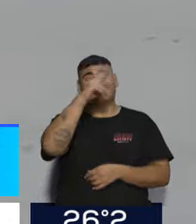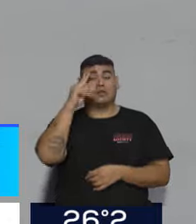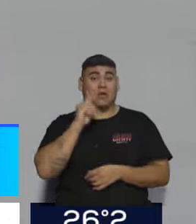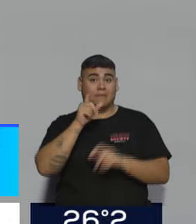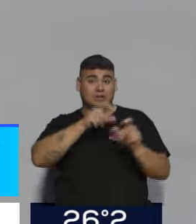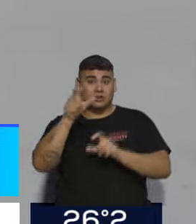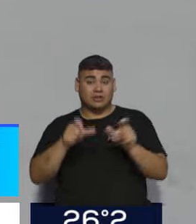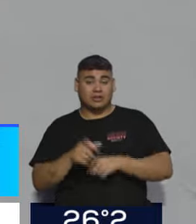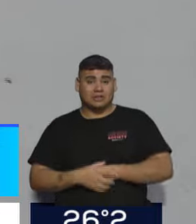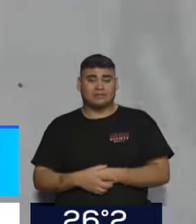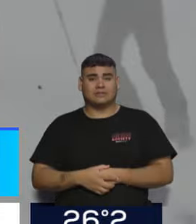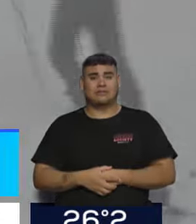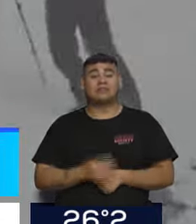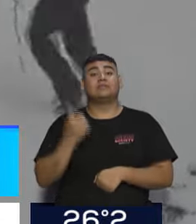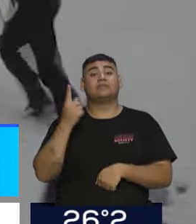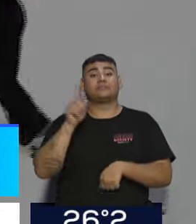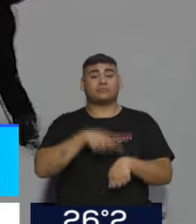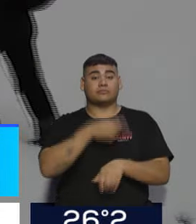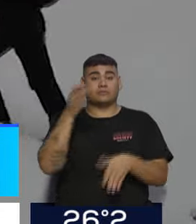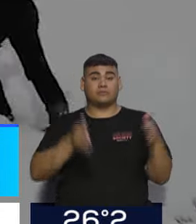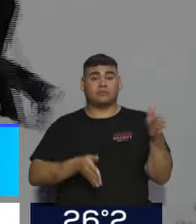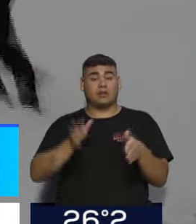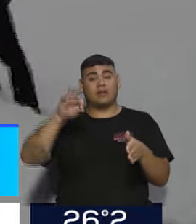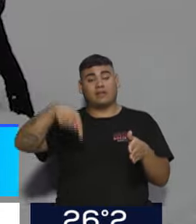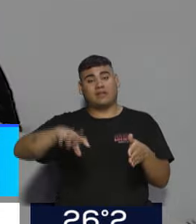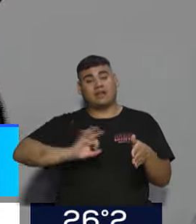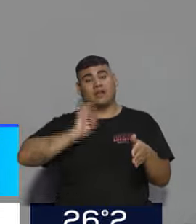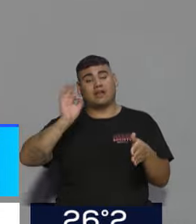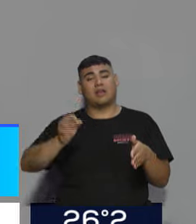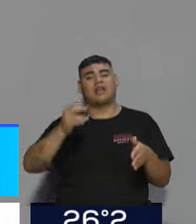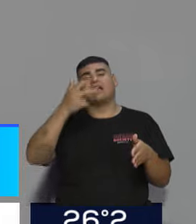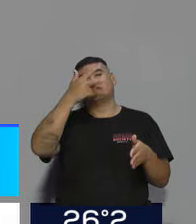que en el mismo periodo, pero de este año, estamos hablando de